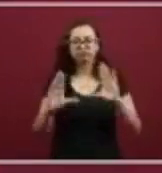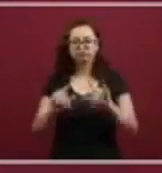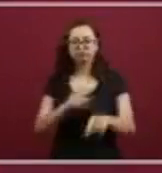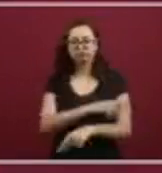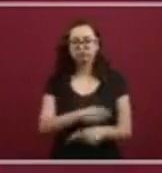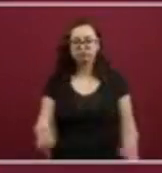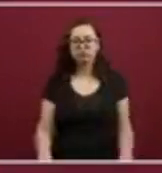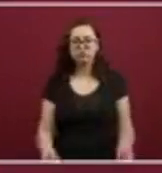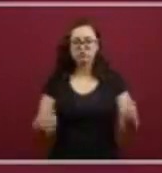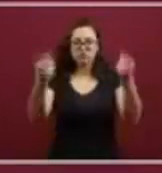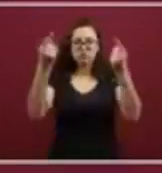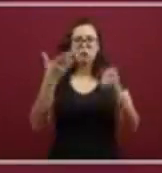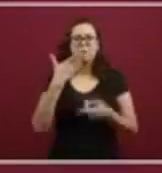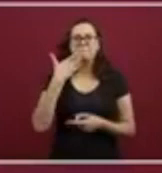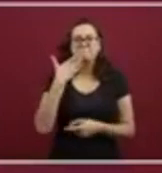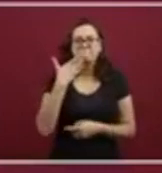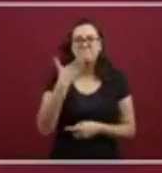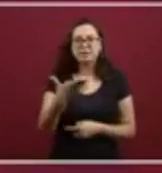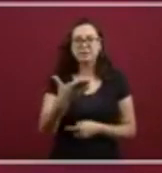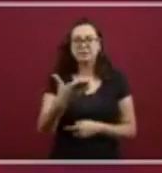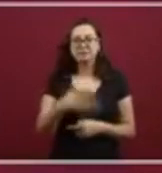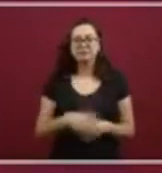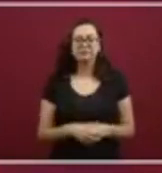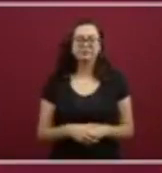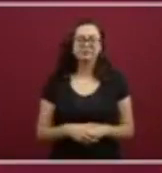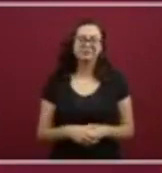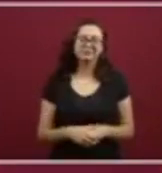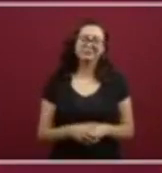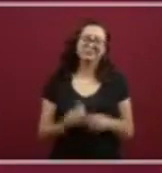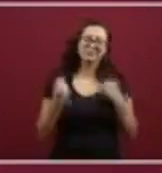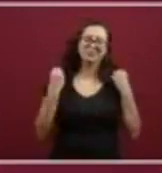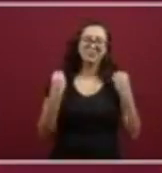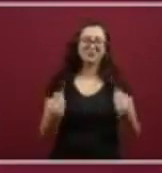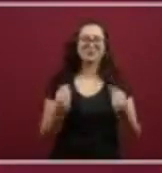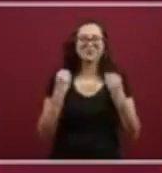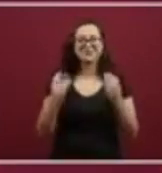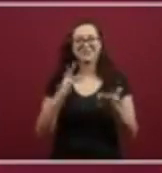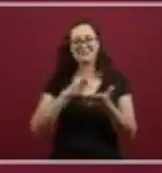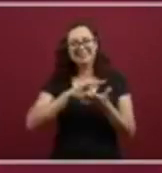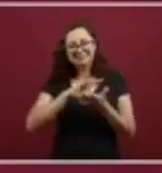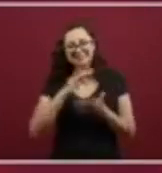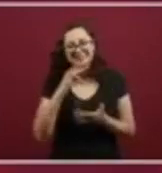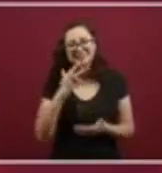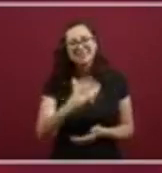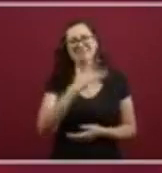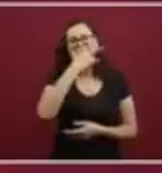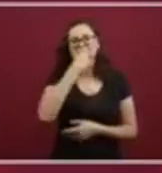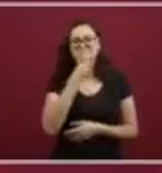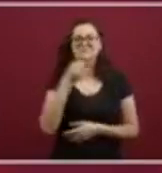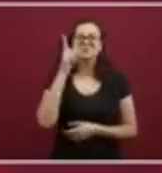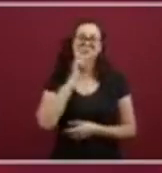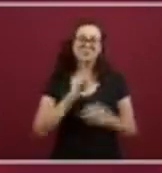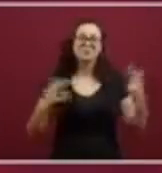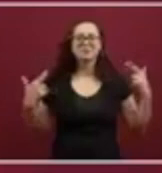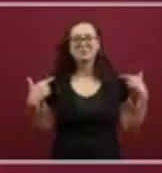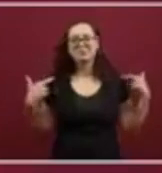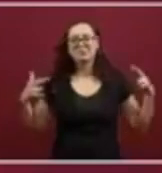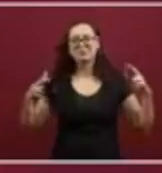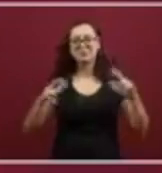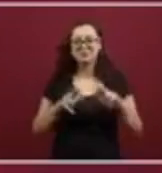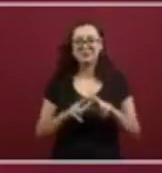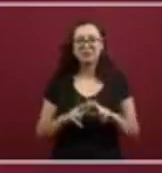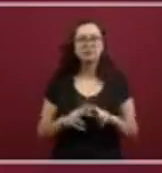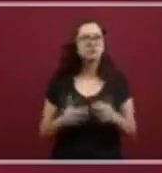ciudadanos. Por eso, muchas gracias, maestras, maestros, y este